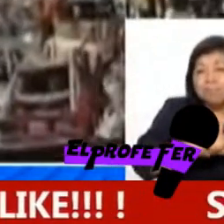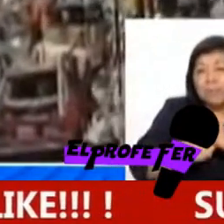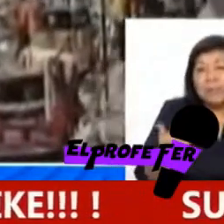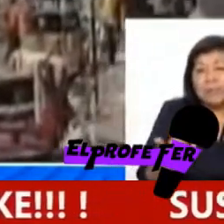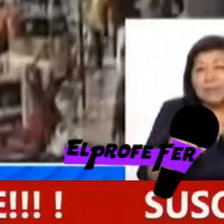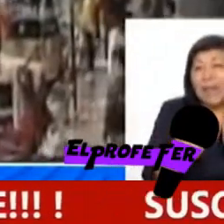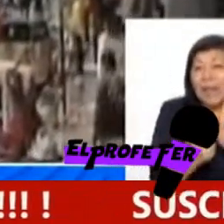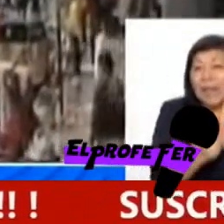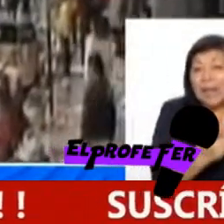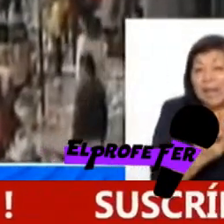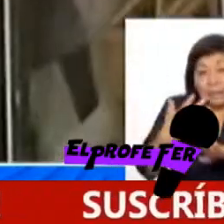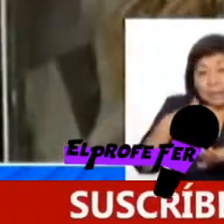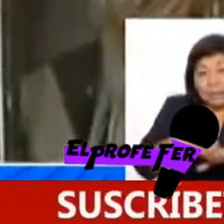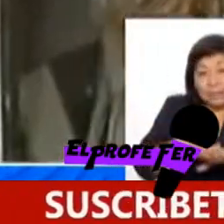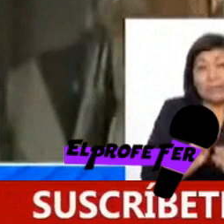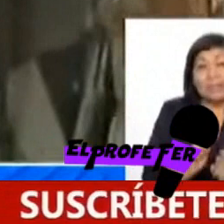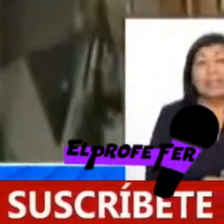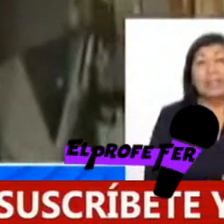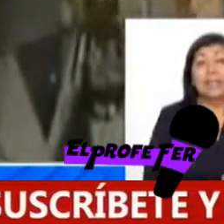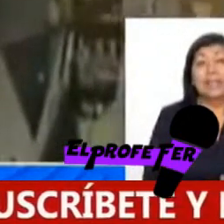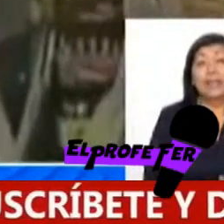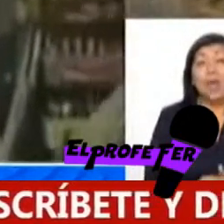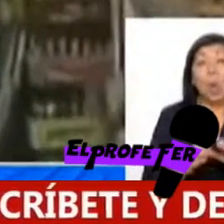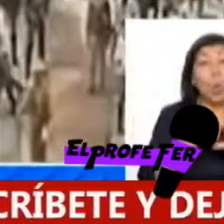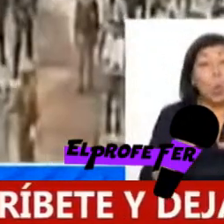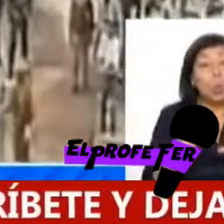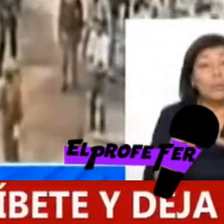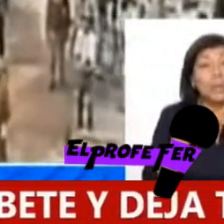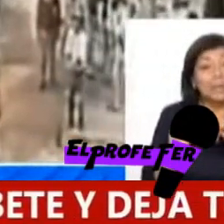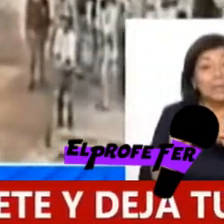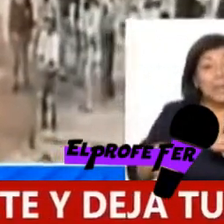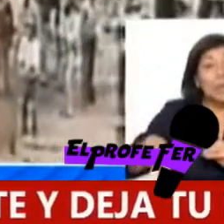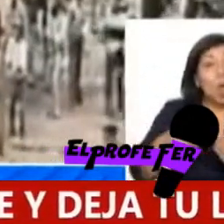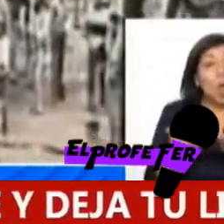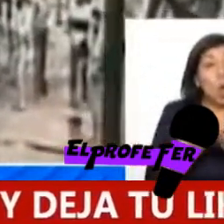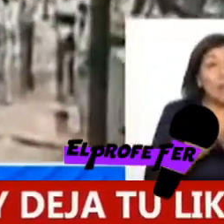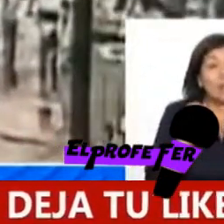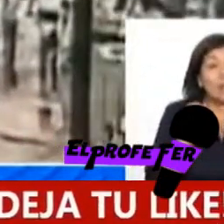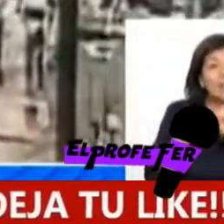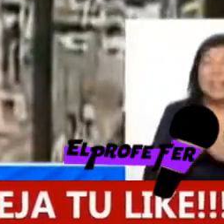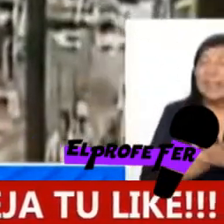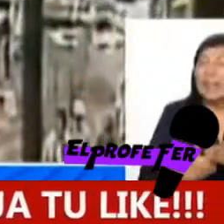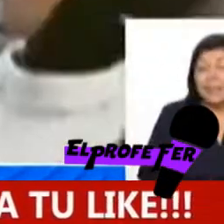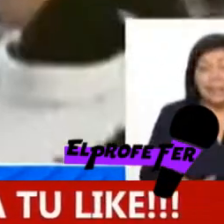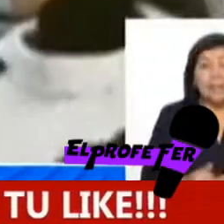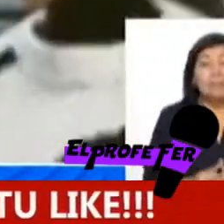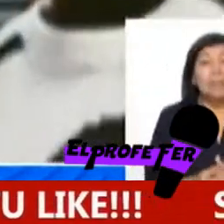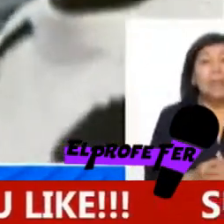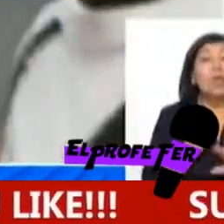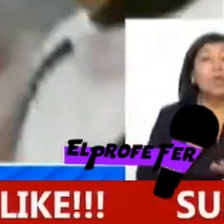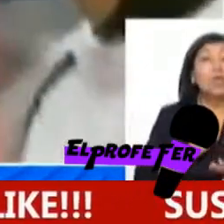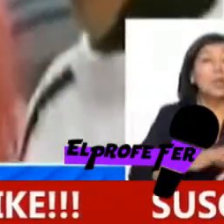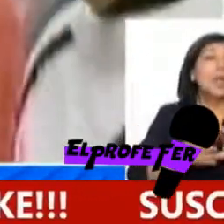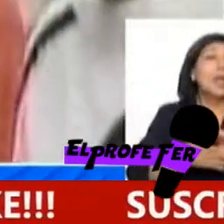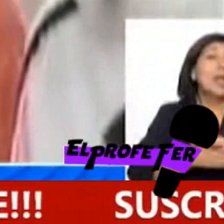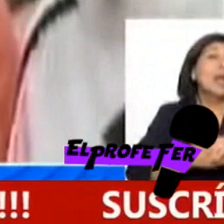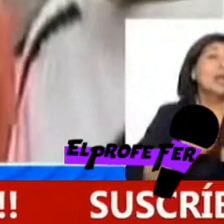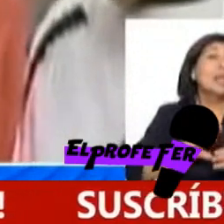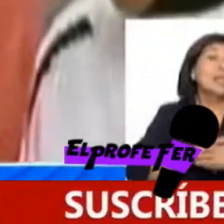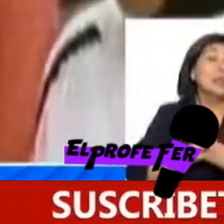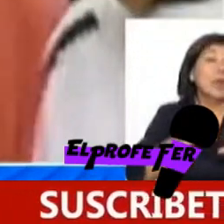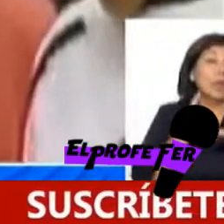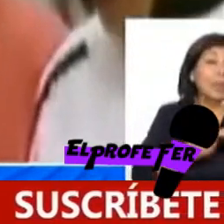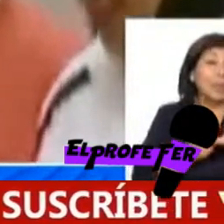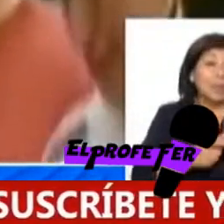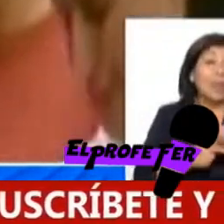de esta ley para incluir estos cursos, estos ámbitos en la currícula escolar, por favor, lo que tiene que ver con la historia del terrorismo y el segundo lugar, el